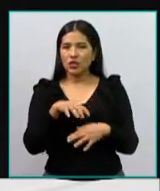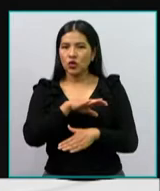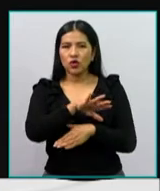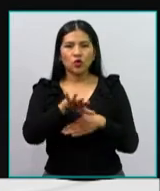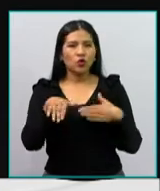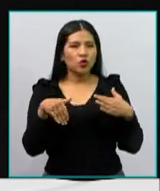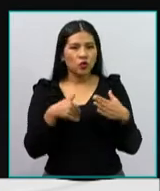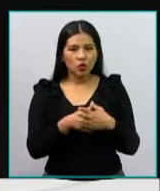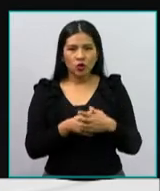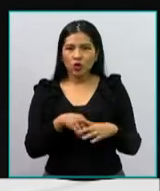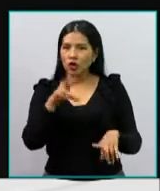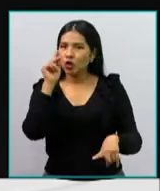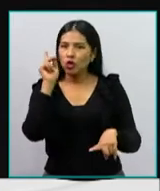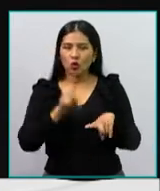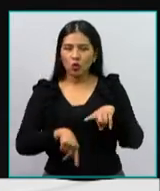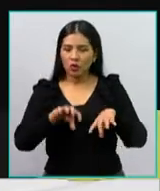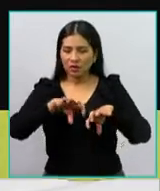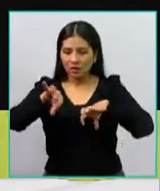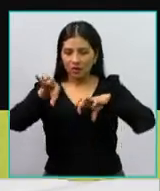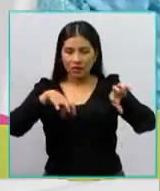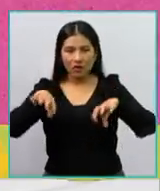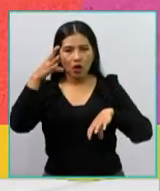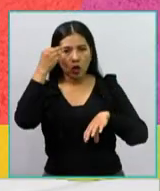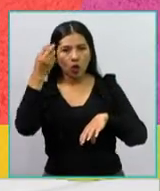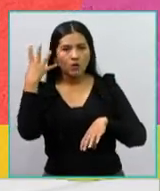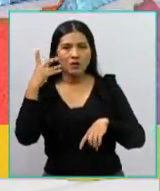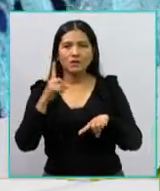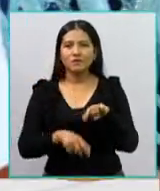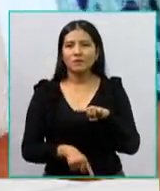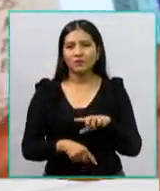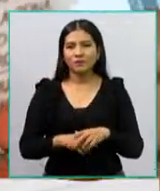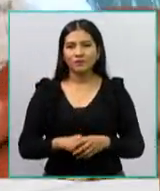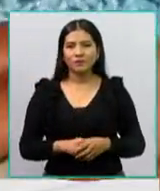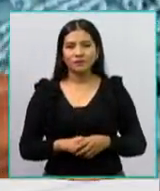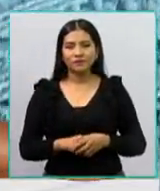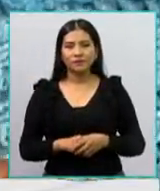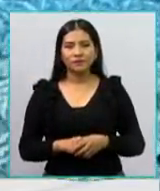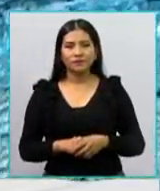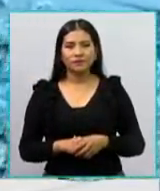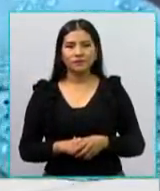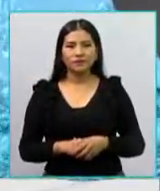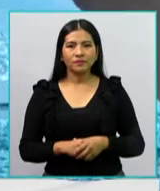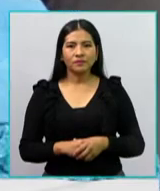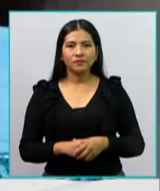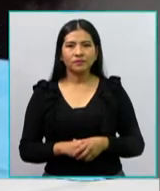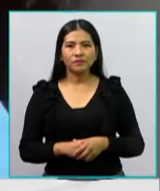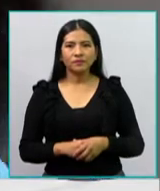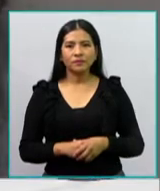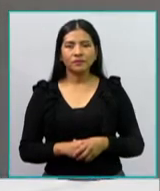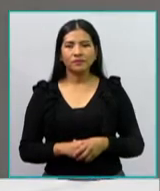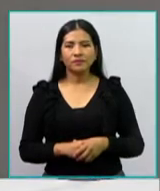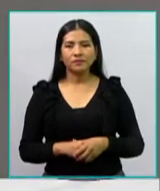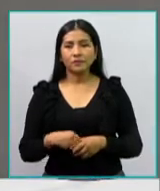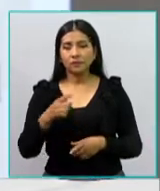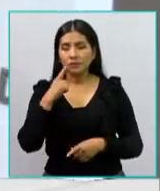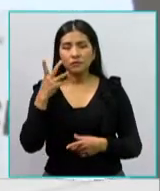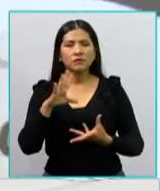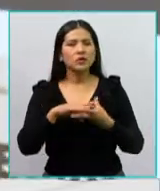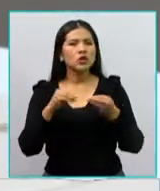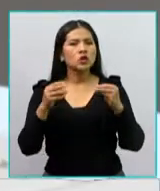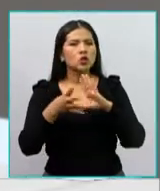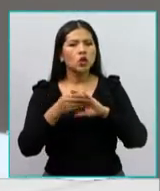sin olvidarme de nada absolutamente. Mi hija se llama Carla, tiene 10